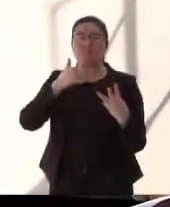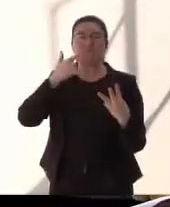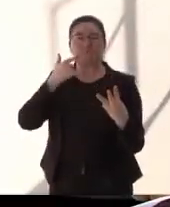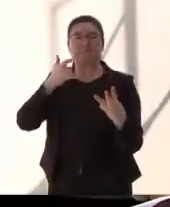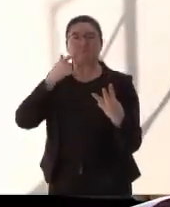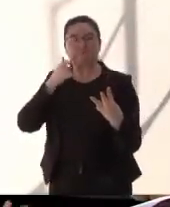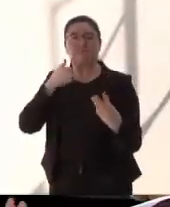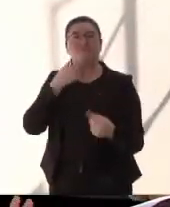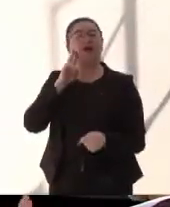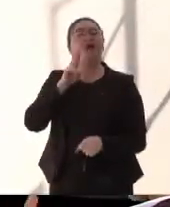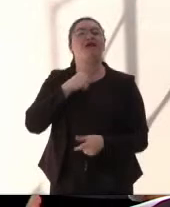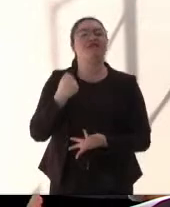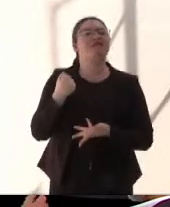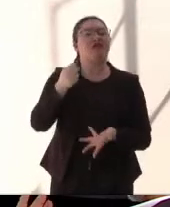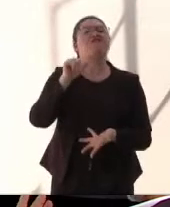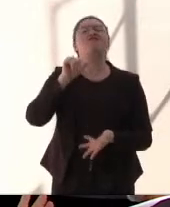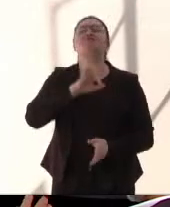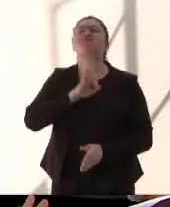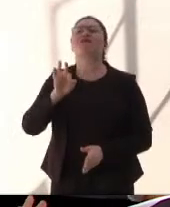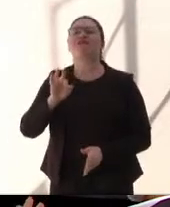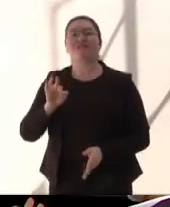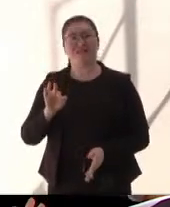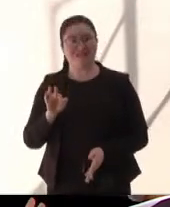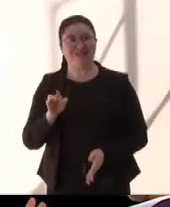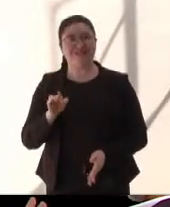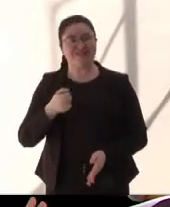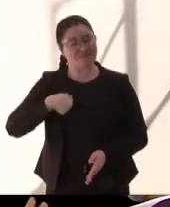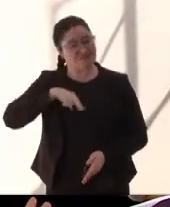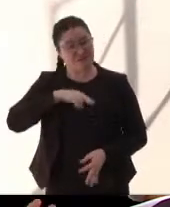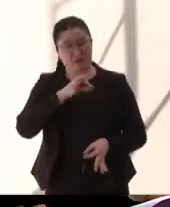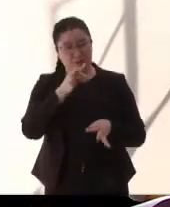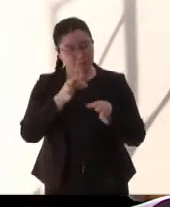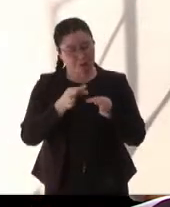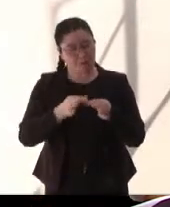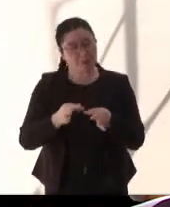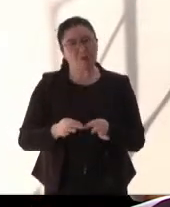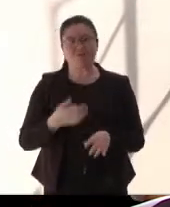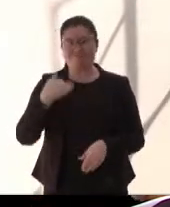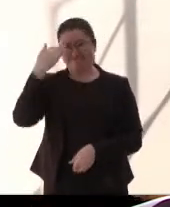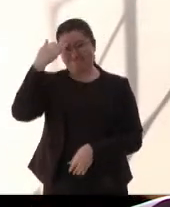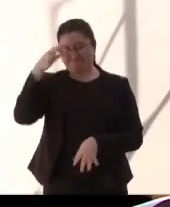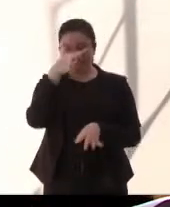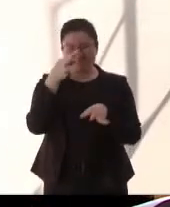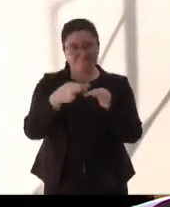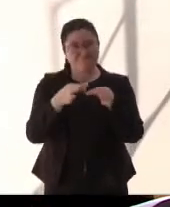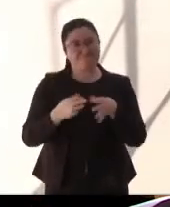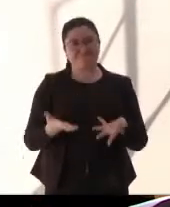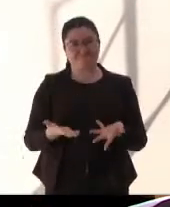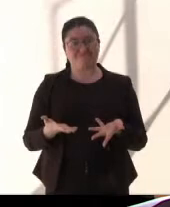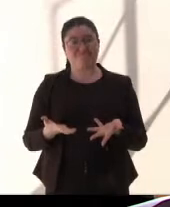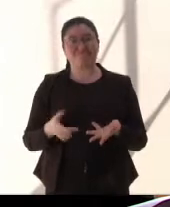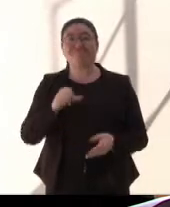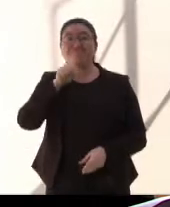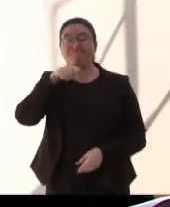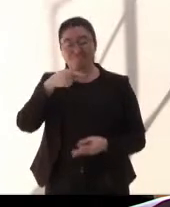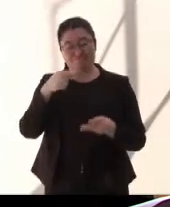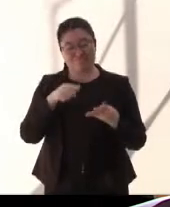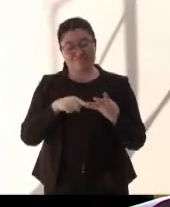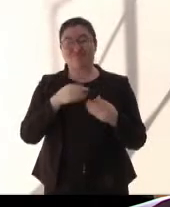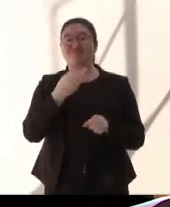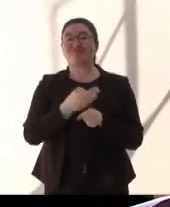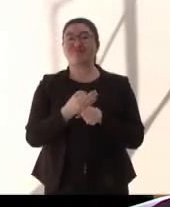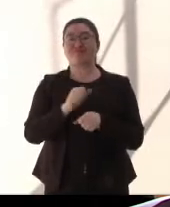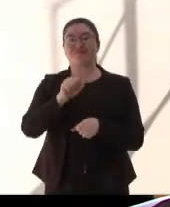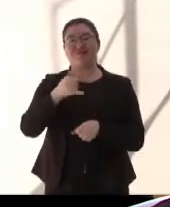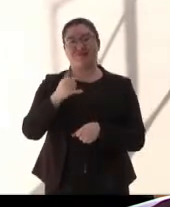que sí nos alcanzaba el dinero y además cumplíamos con los tiempos, ¿no? Y ahora está Sayuri, que ha estado